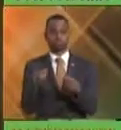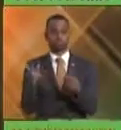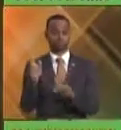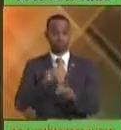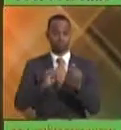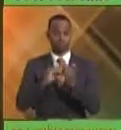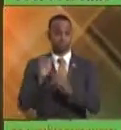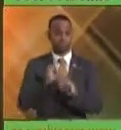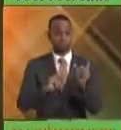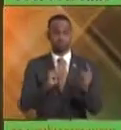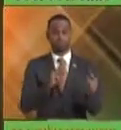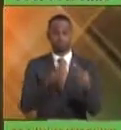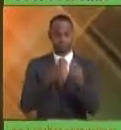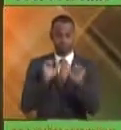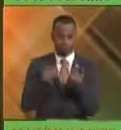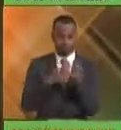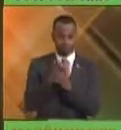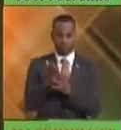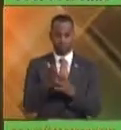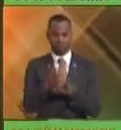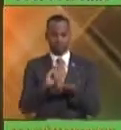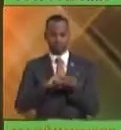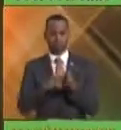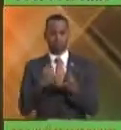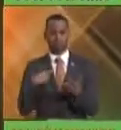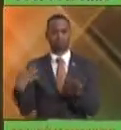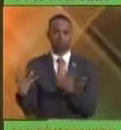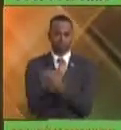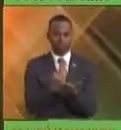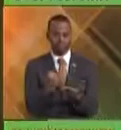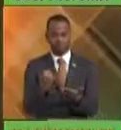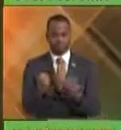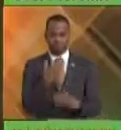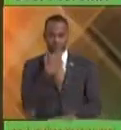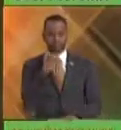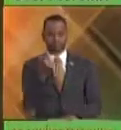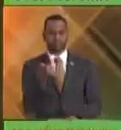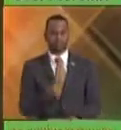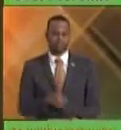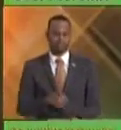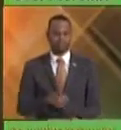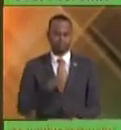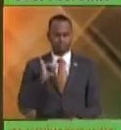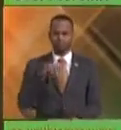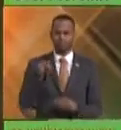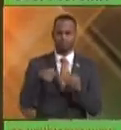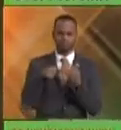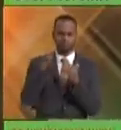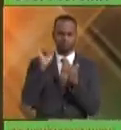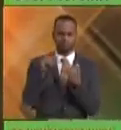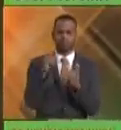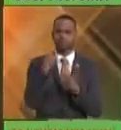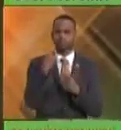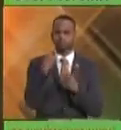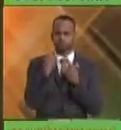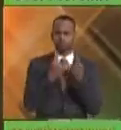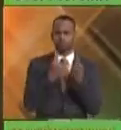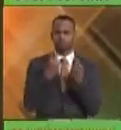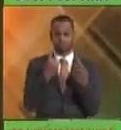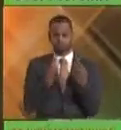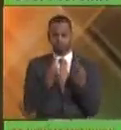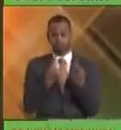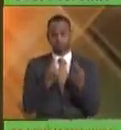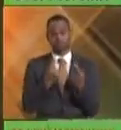tengan accesibilidad mejor me va a venir a mí como empresario no entonces partiendo de esa base no solo también de